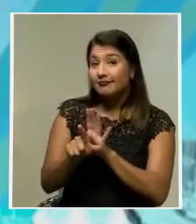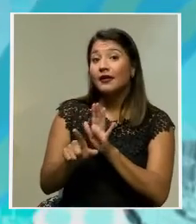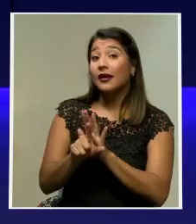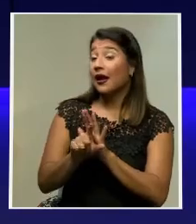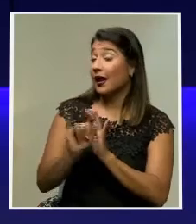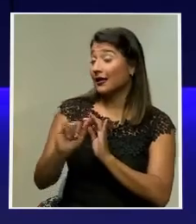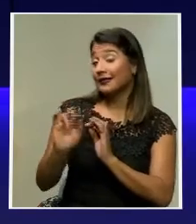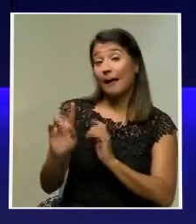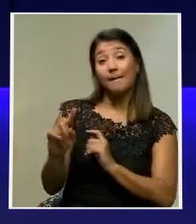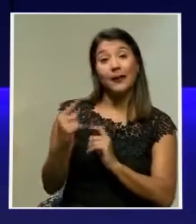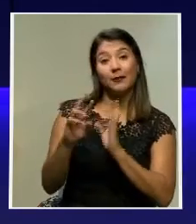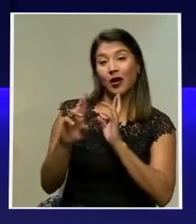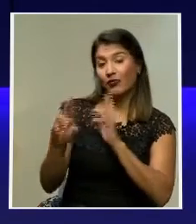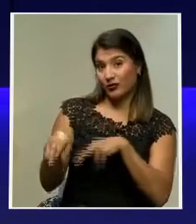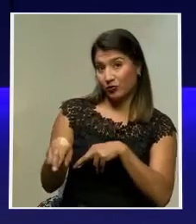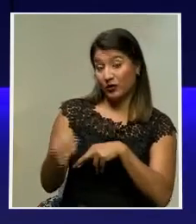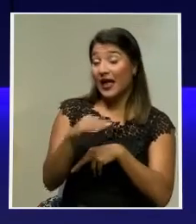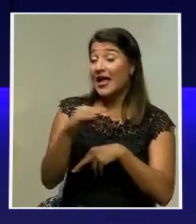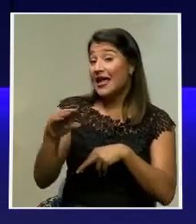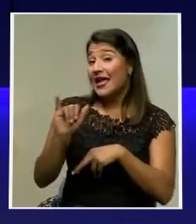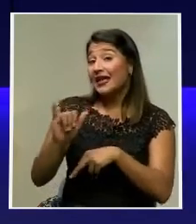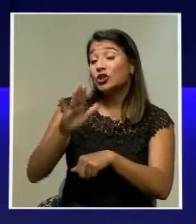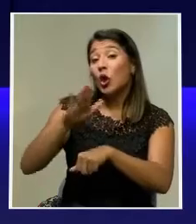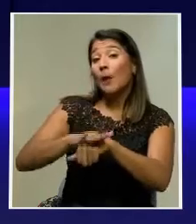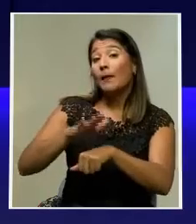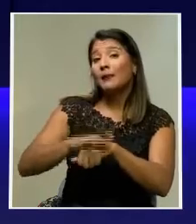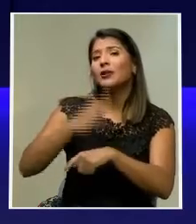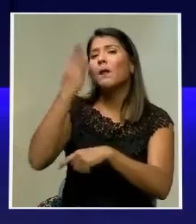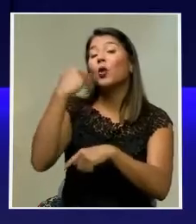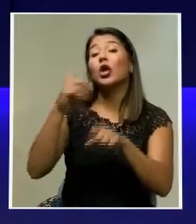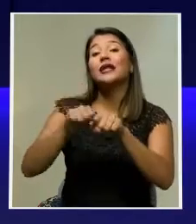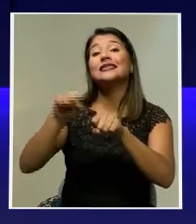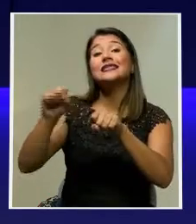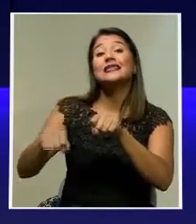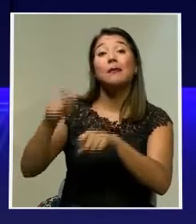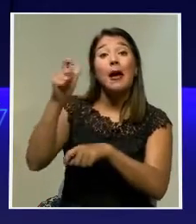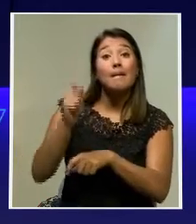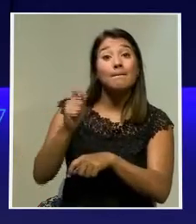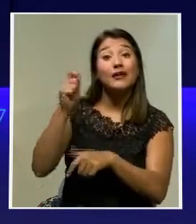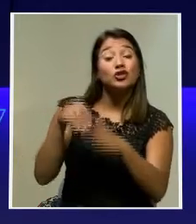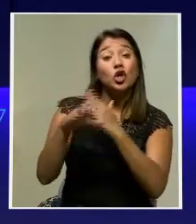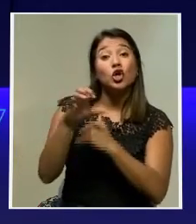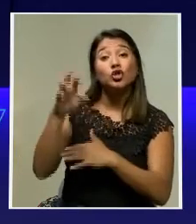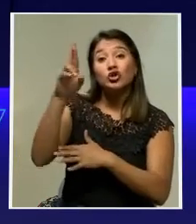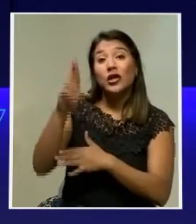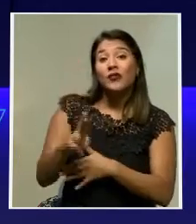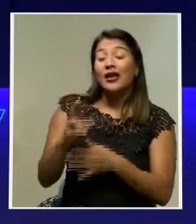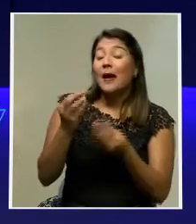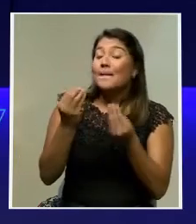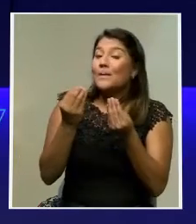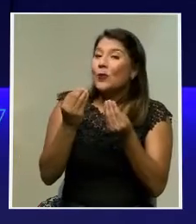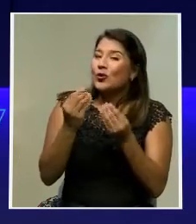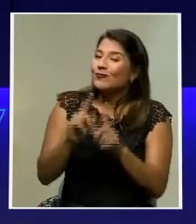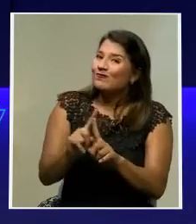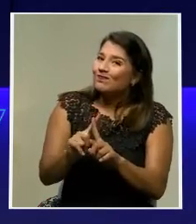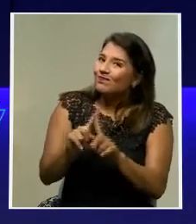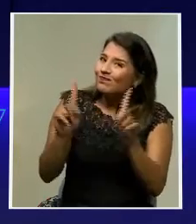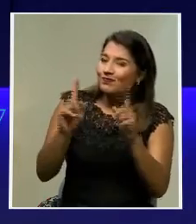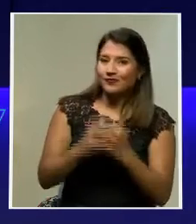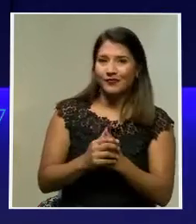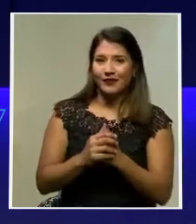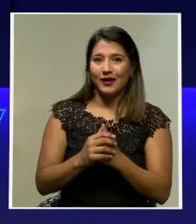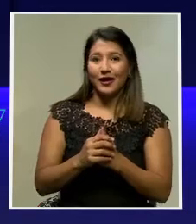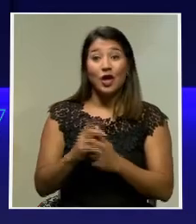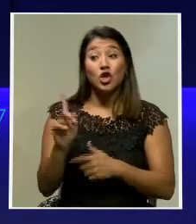Ernesto, y se permite porque el sistema de jubilaciones de Costa Rica es muy particular, y en lugar de que haya